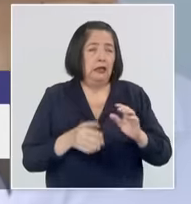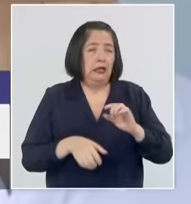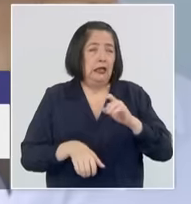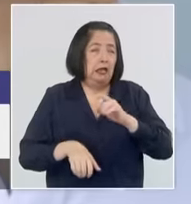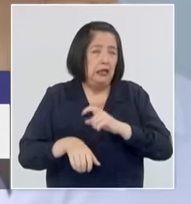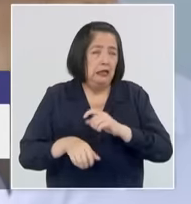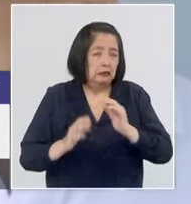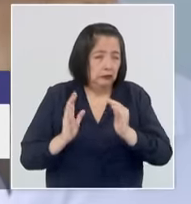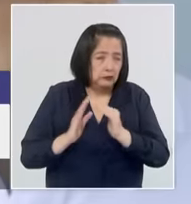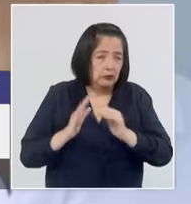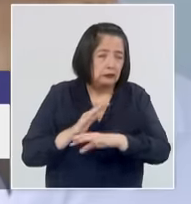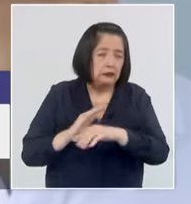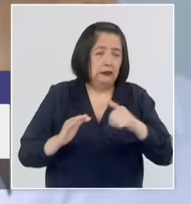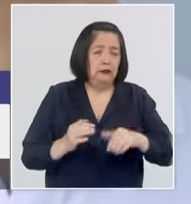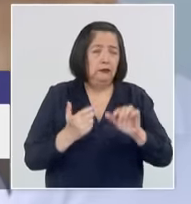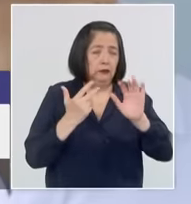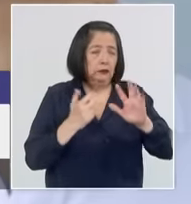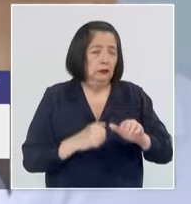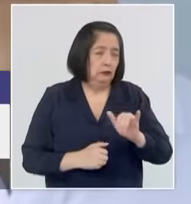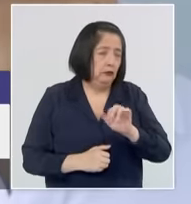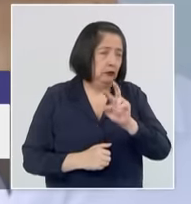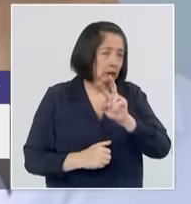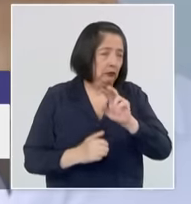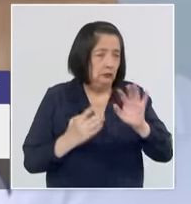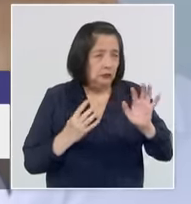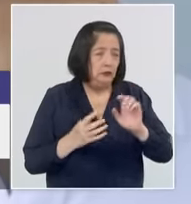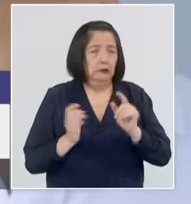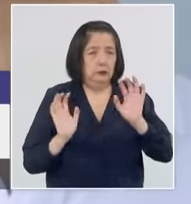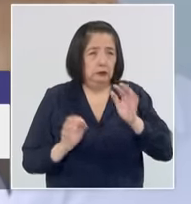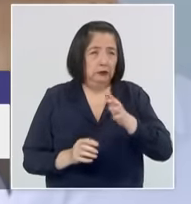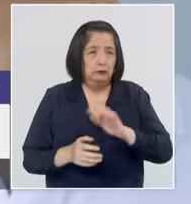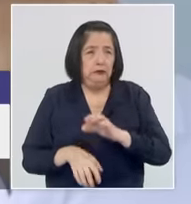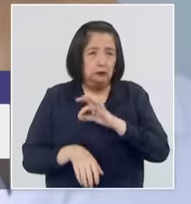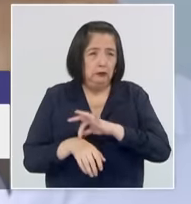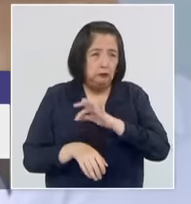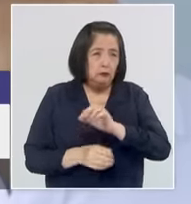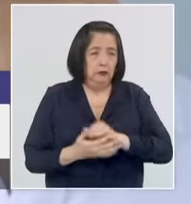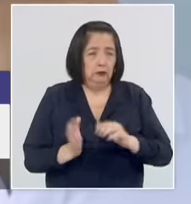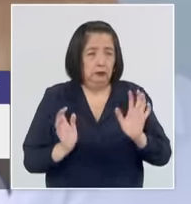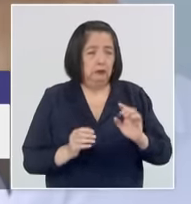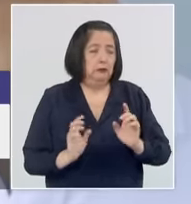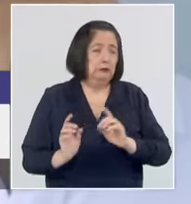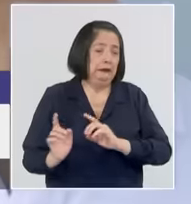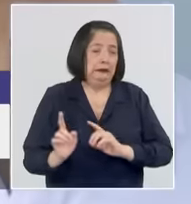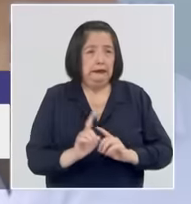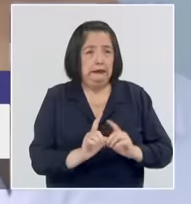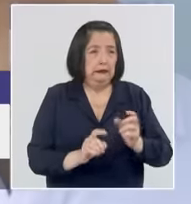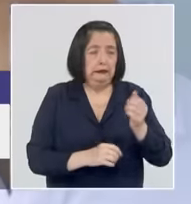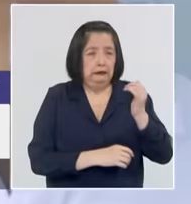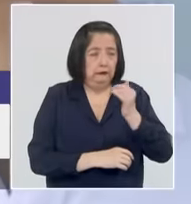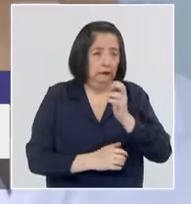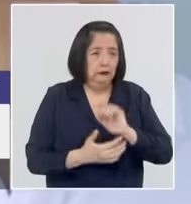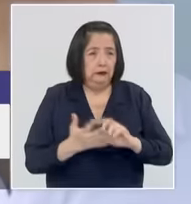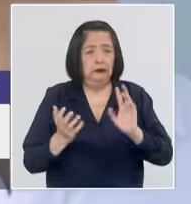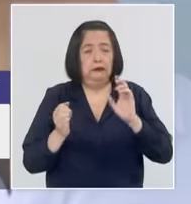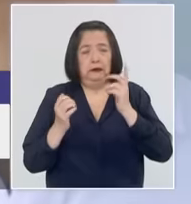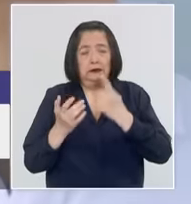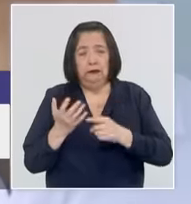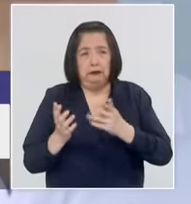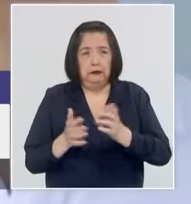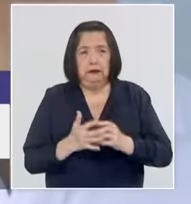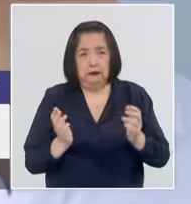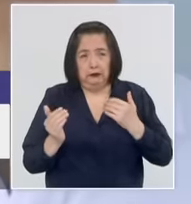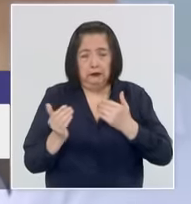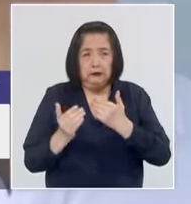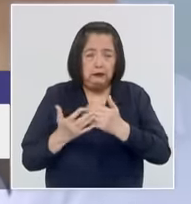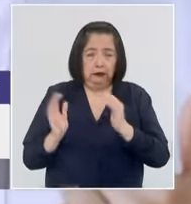las 8:29 de la mañana, aproximadamente, digamos, tratando de evadir un poco a la prensa que aún se encontraba, bueno, rondando